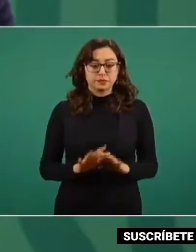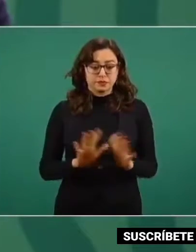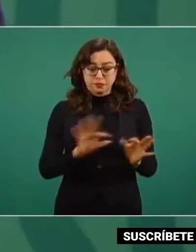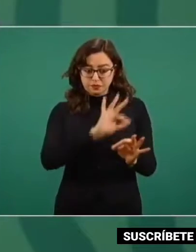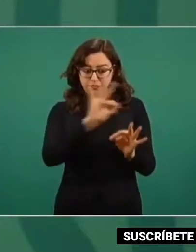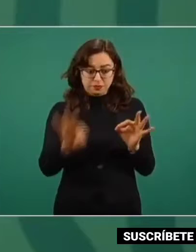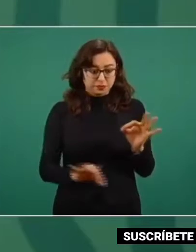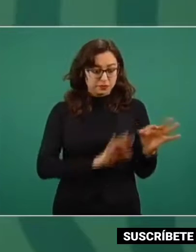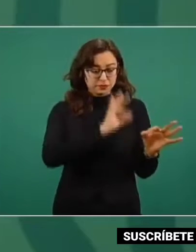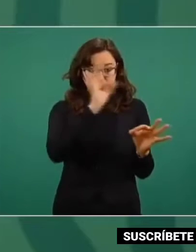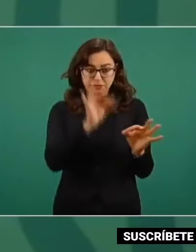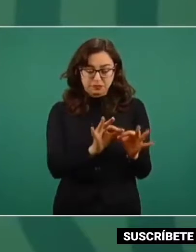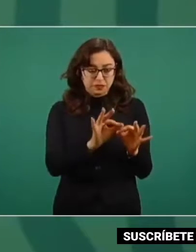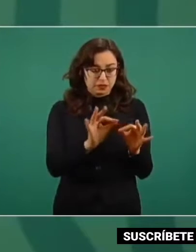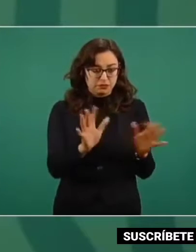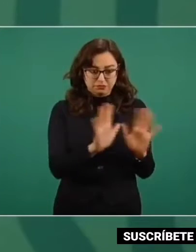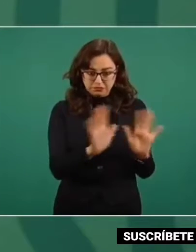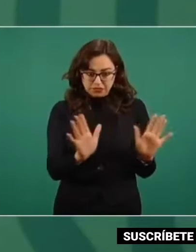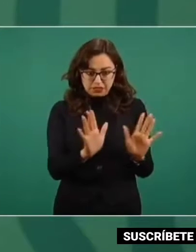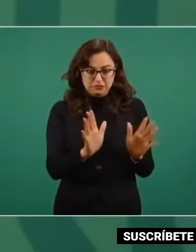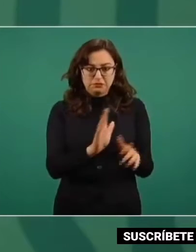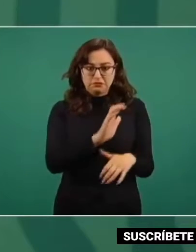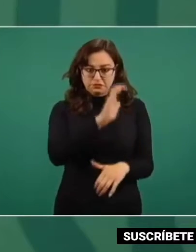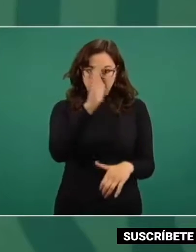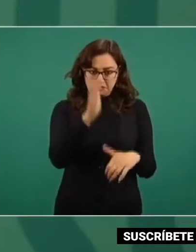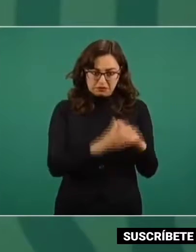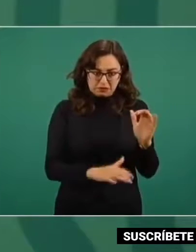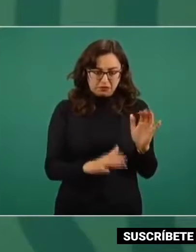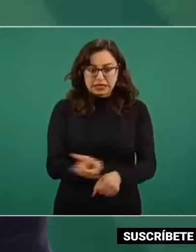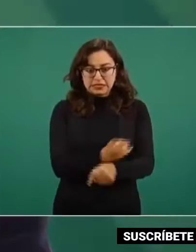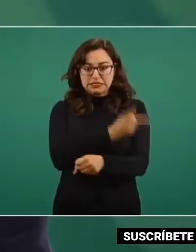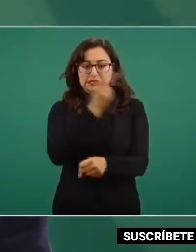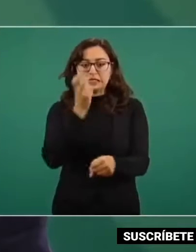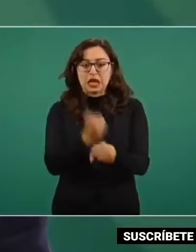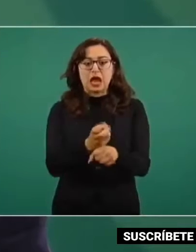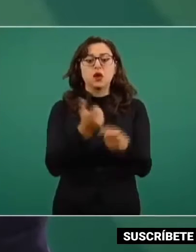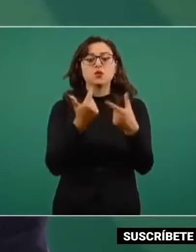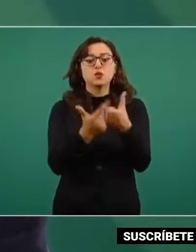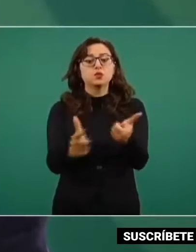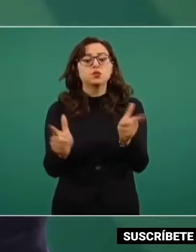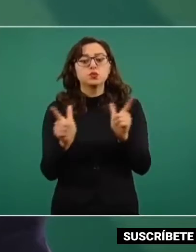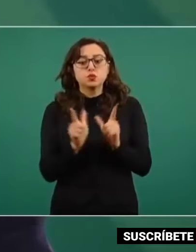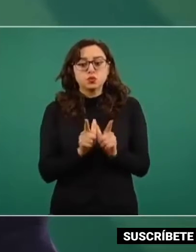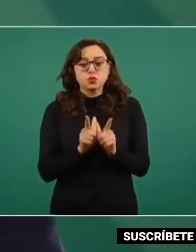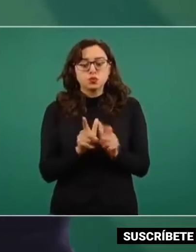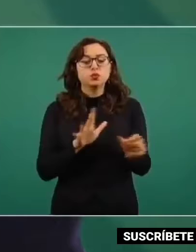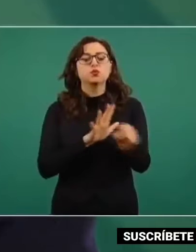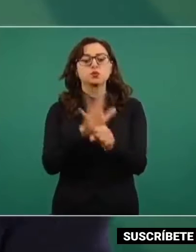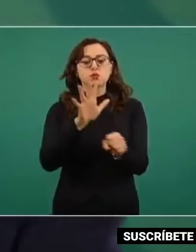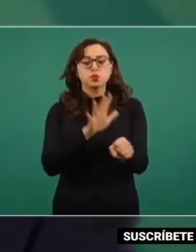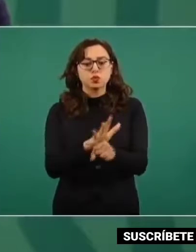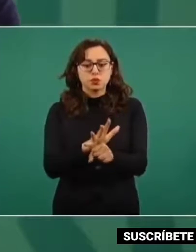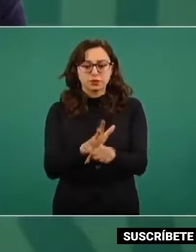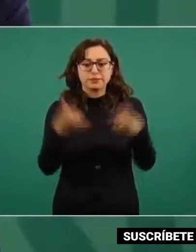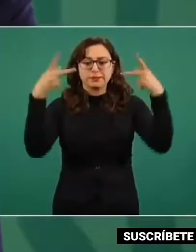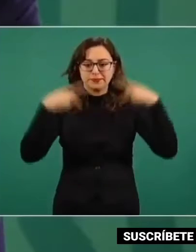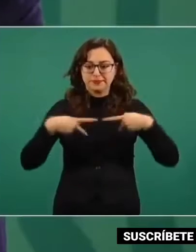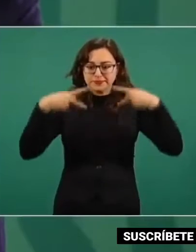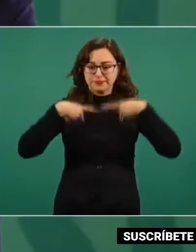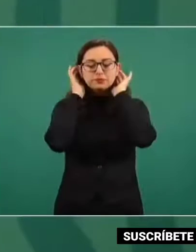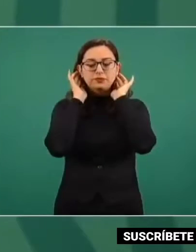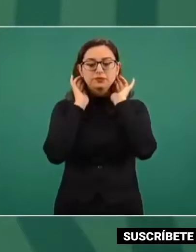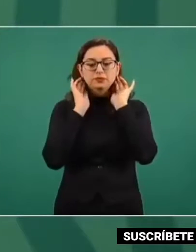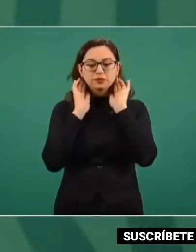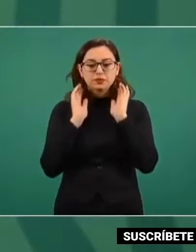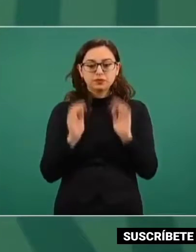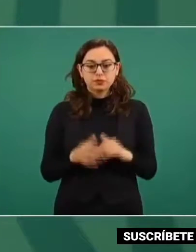vacunar a este grupo de trabajadores de la salud, vamos a iniciar la vacunación de adultos mayores.